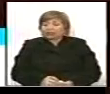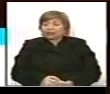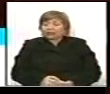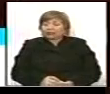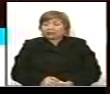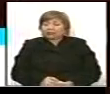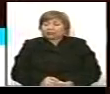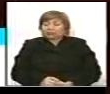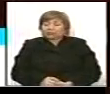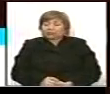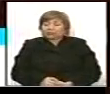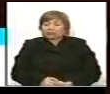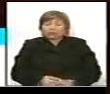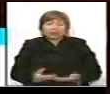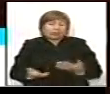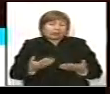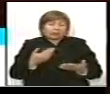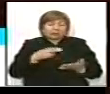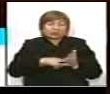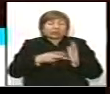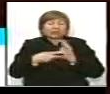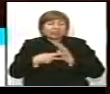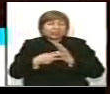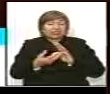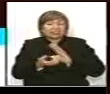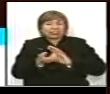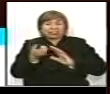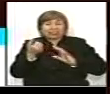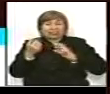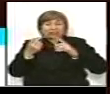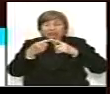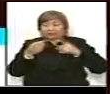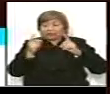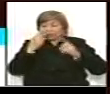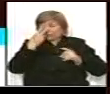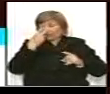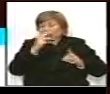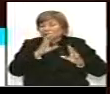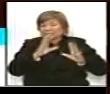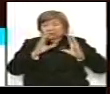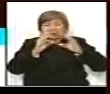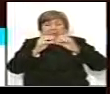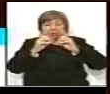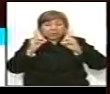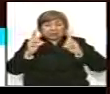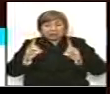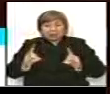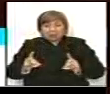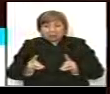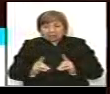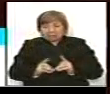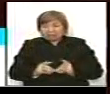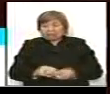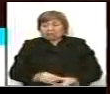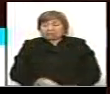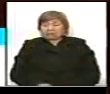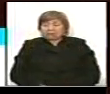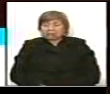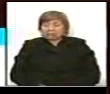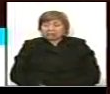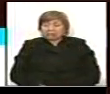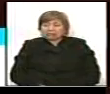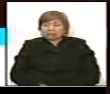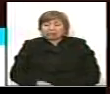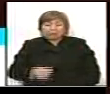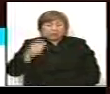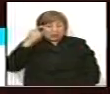obra. Y eso puede significar sacar un título, arriba no se ve tan bien, es como un diploma, ¿no? Puede